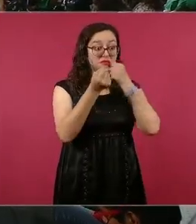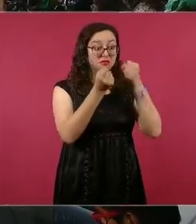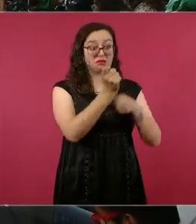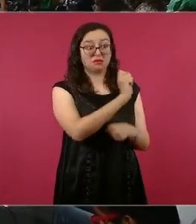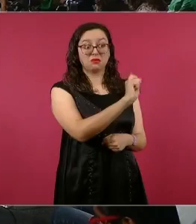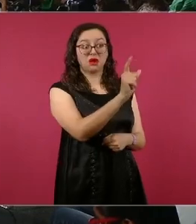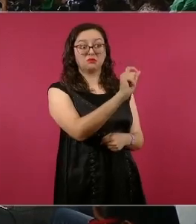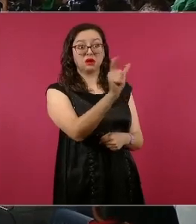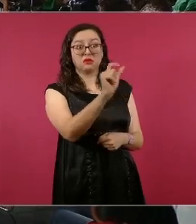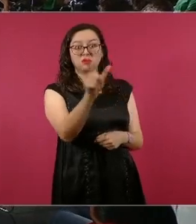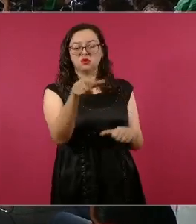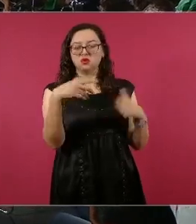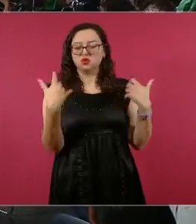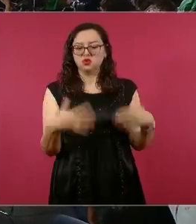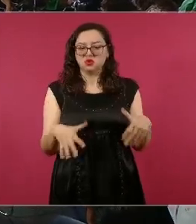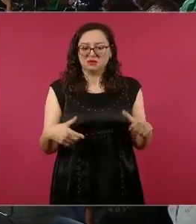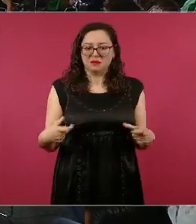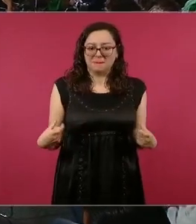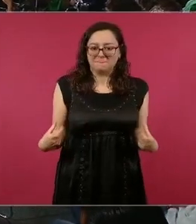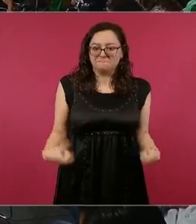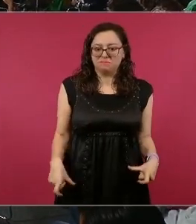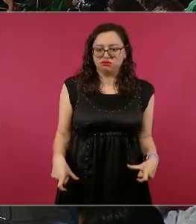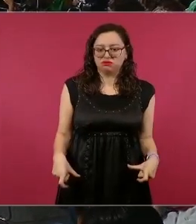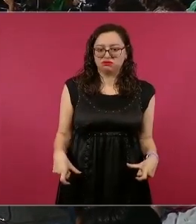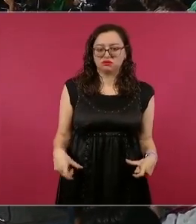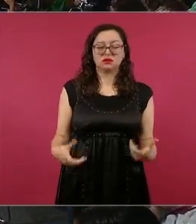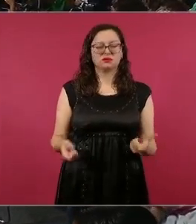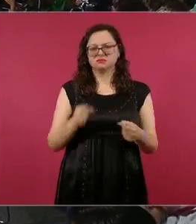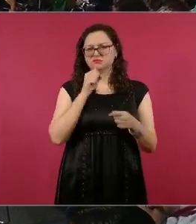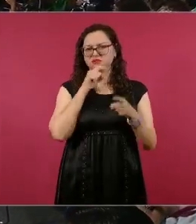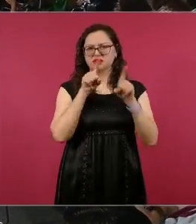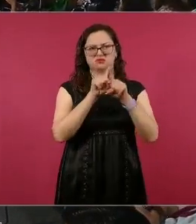aplica para cualquier país del mundo,